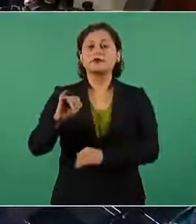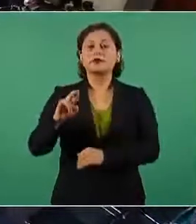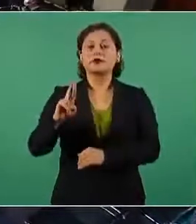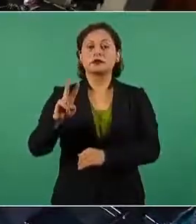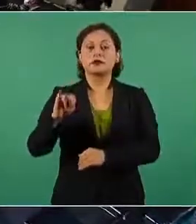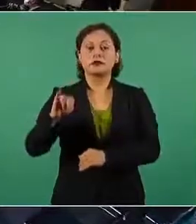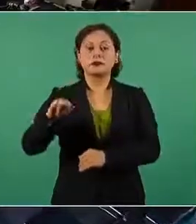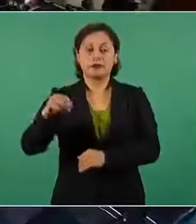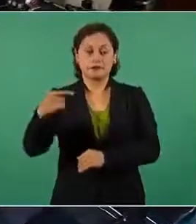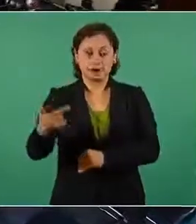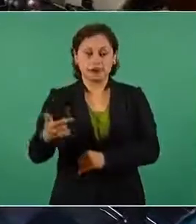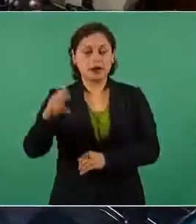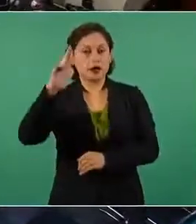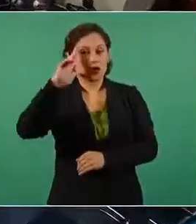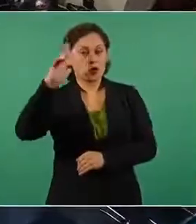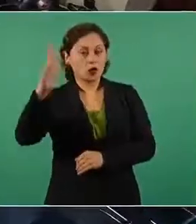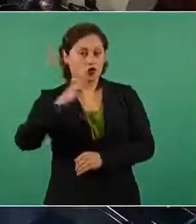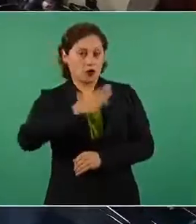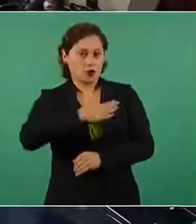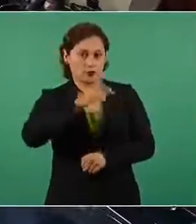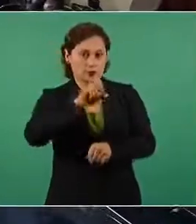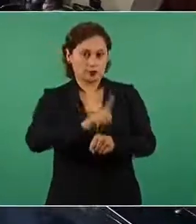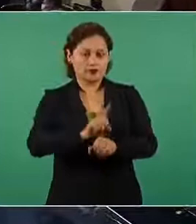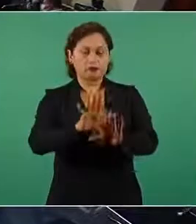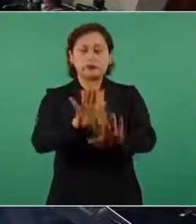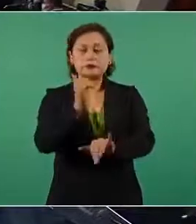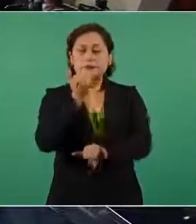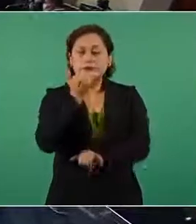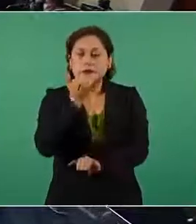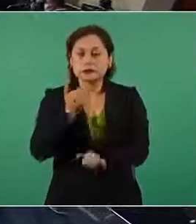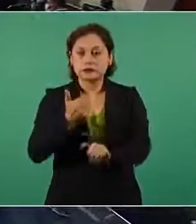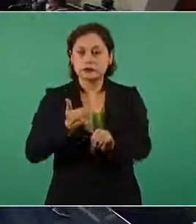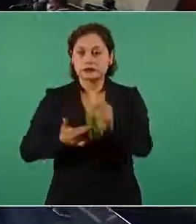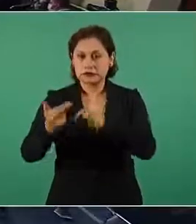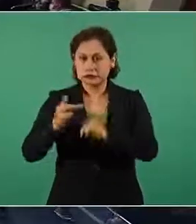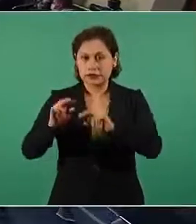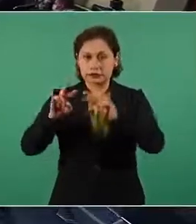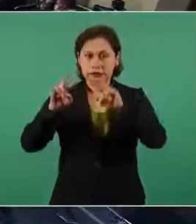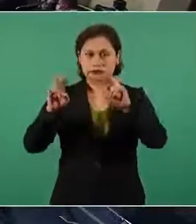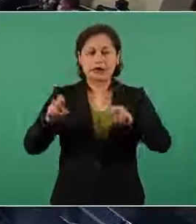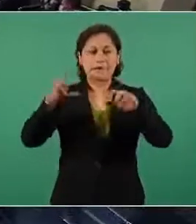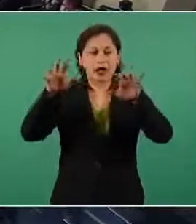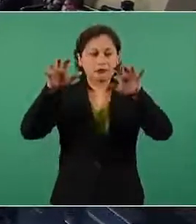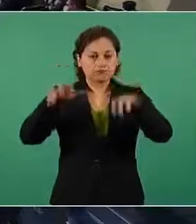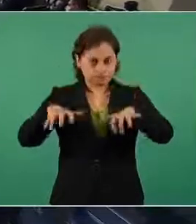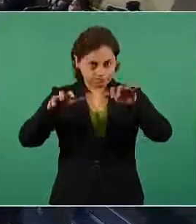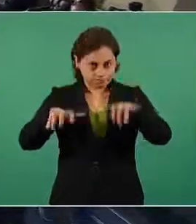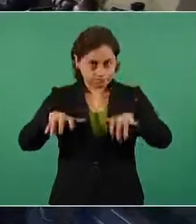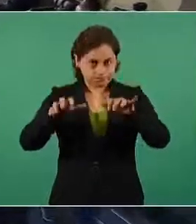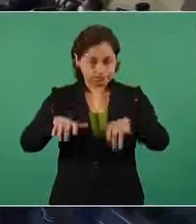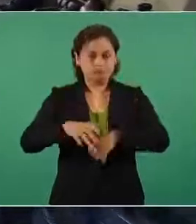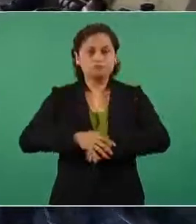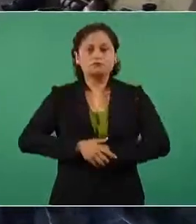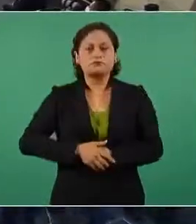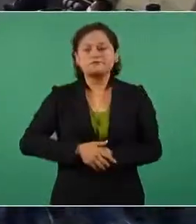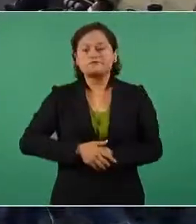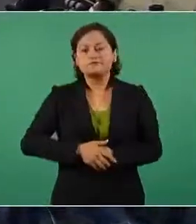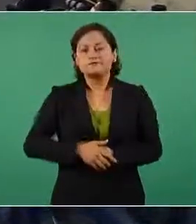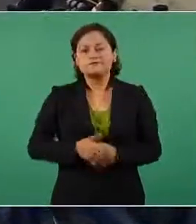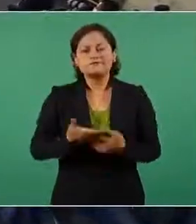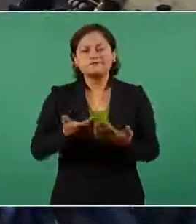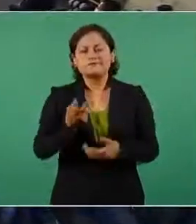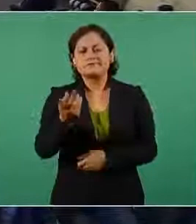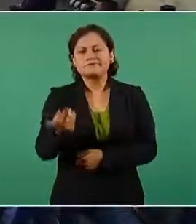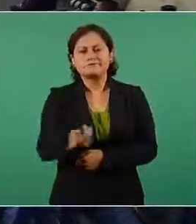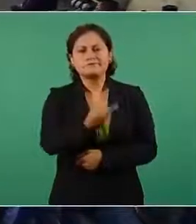Hola, presidente, buenos días. Oiga, déjeme regresarme tantito al tema de las lluvias. ¿Cuál es la preocupación